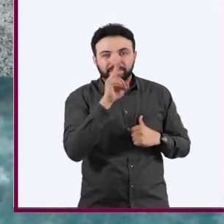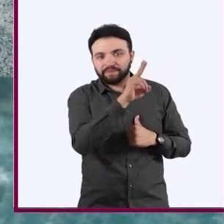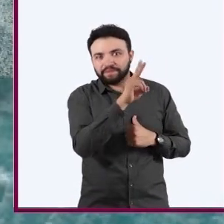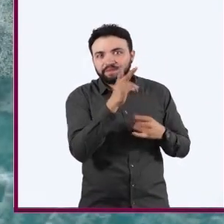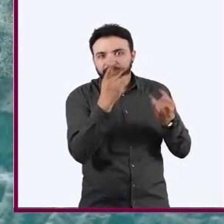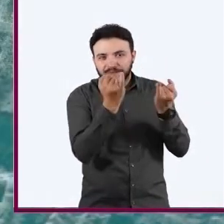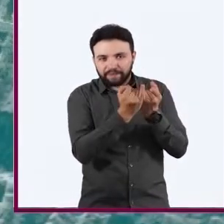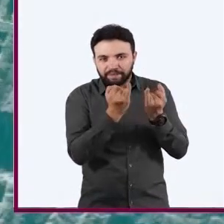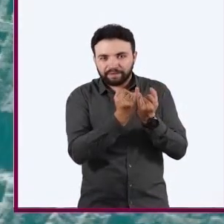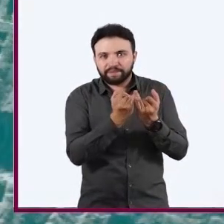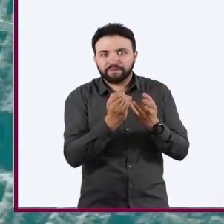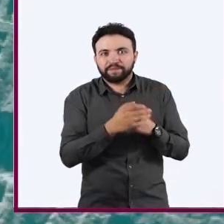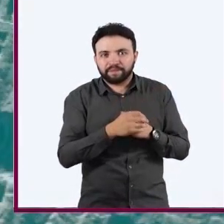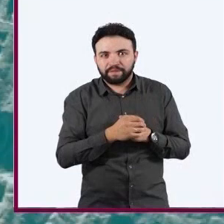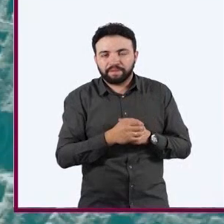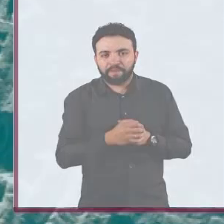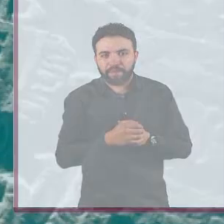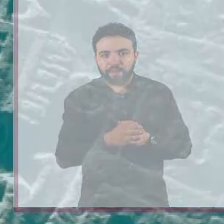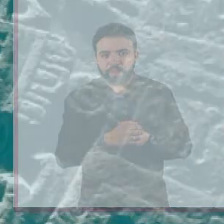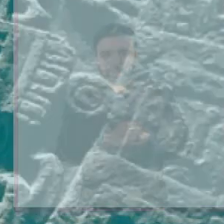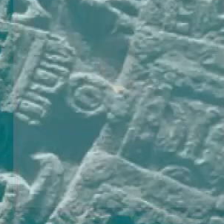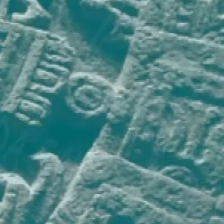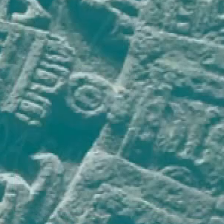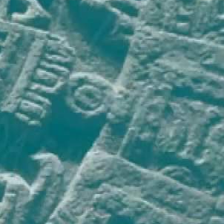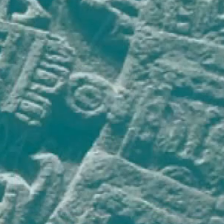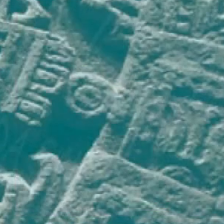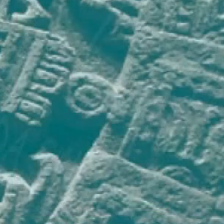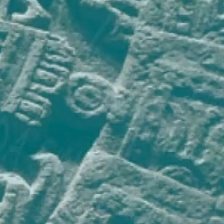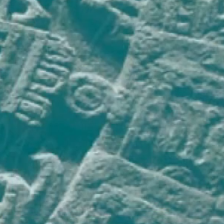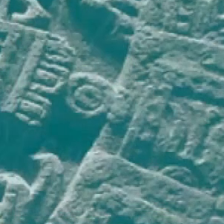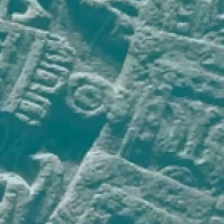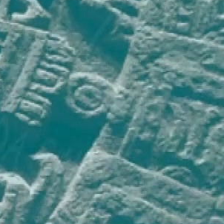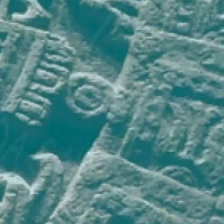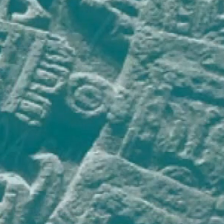y mexicas o nahuas.